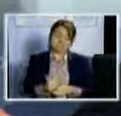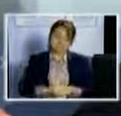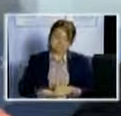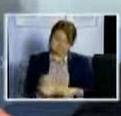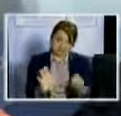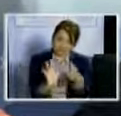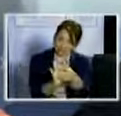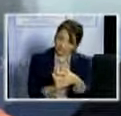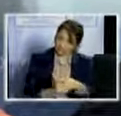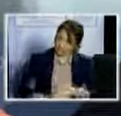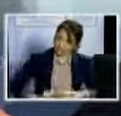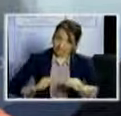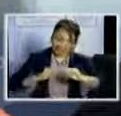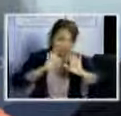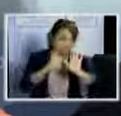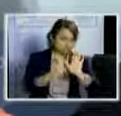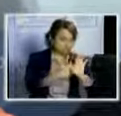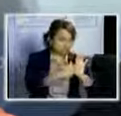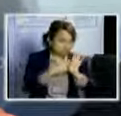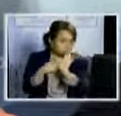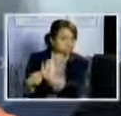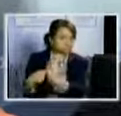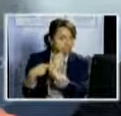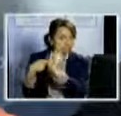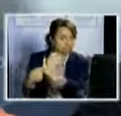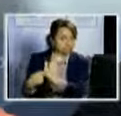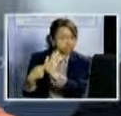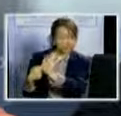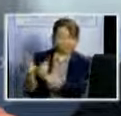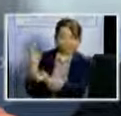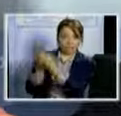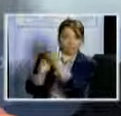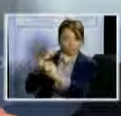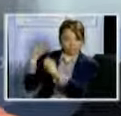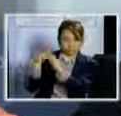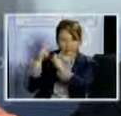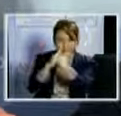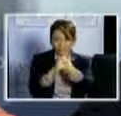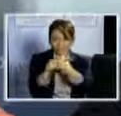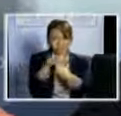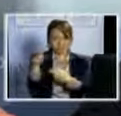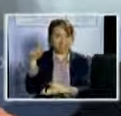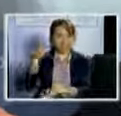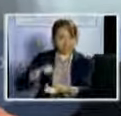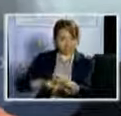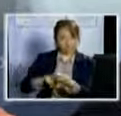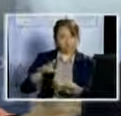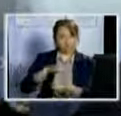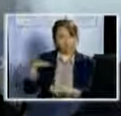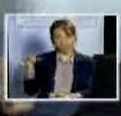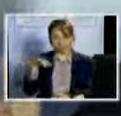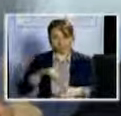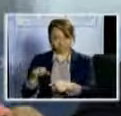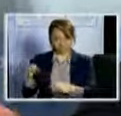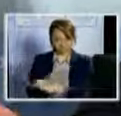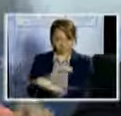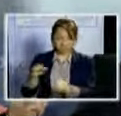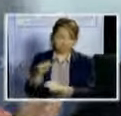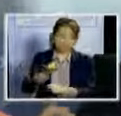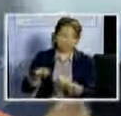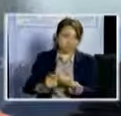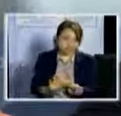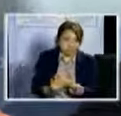los países declarados nucleares, que van a quedar expuestos y van a quedar aislados y que es el momento